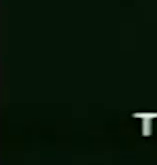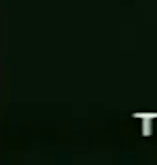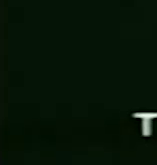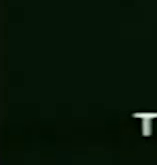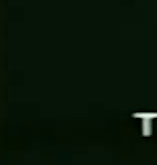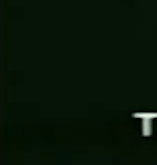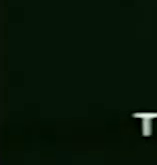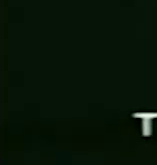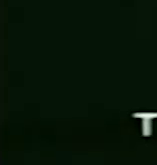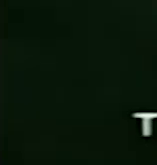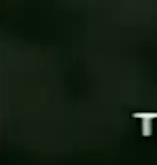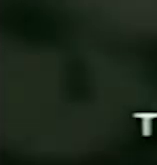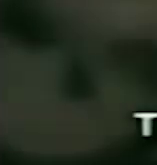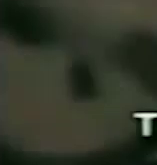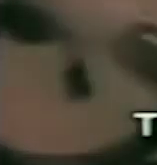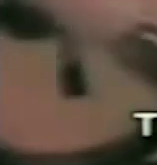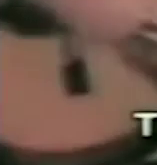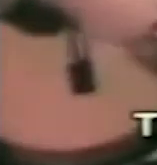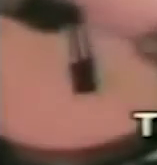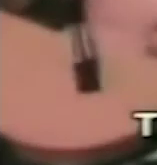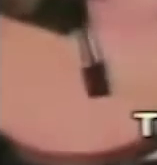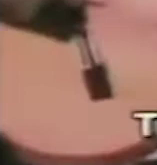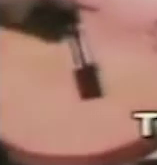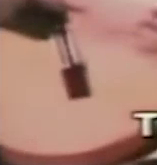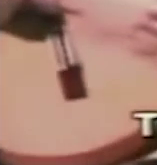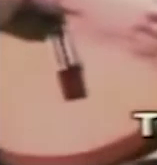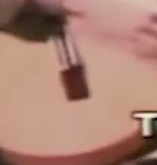Cómo gasto papeles recordando